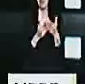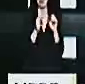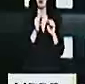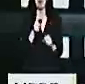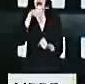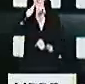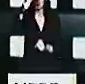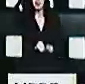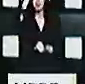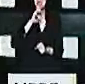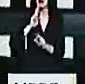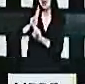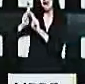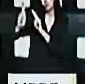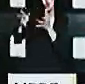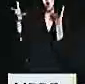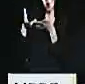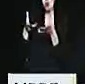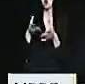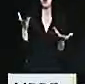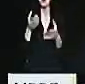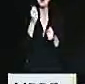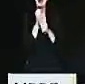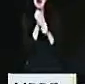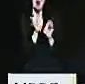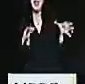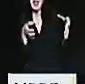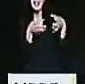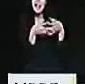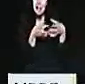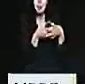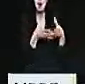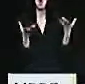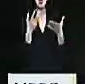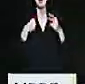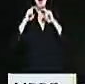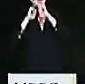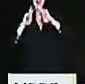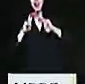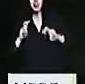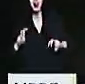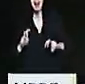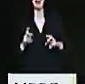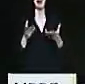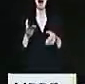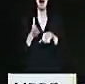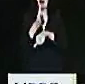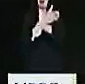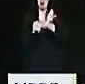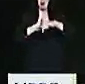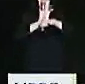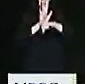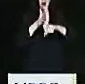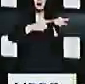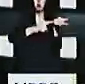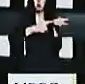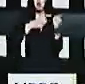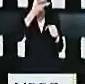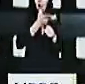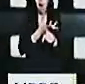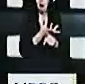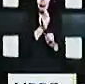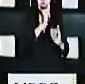de saber relacionarse, de trabajar en equipo, de investigar, de toda esta cosa que no se pudo hacer durante la pandemia. Sí.